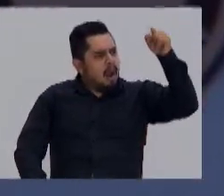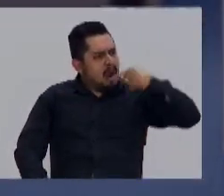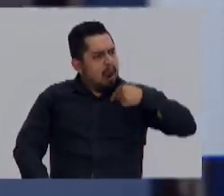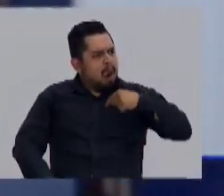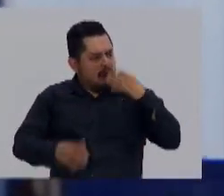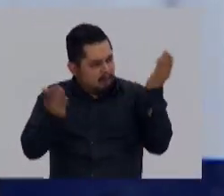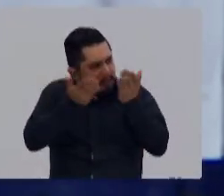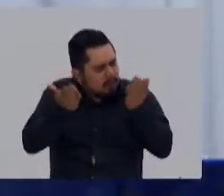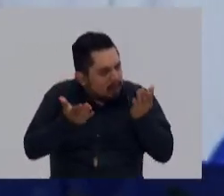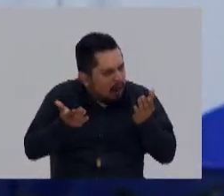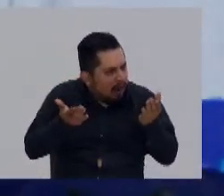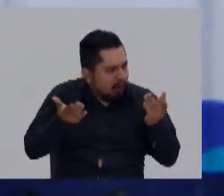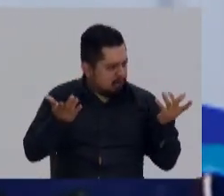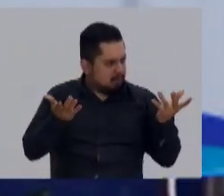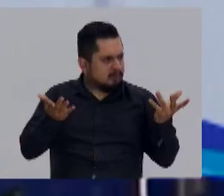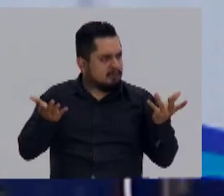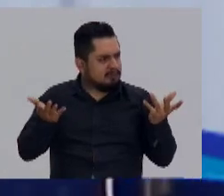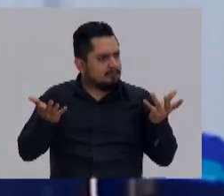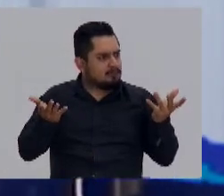haga esto?